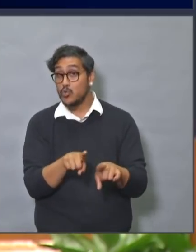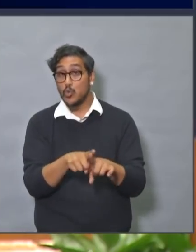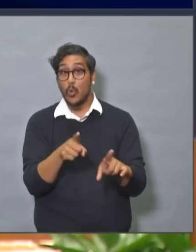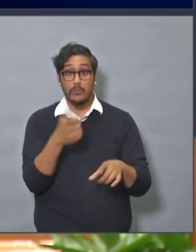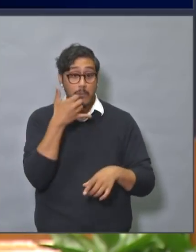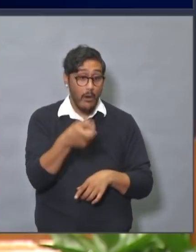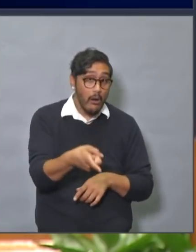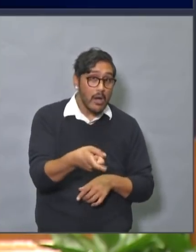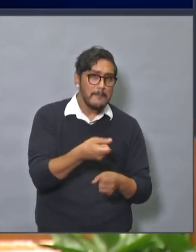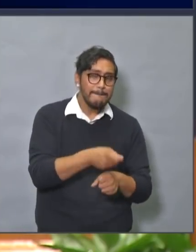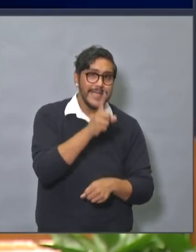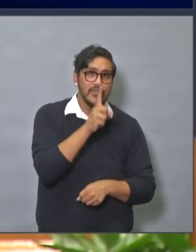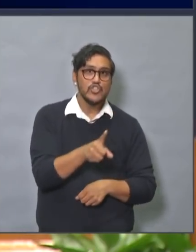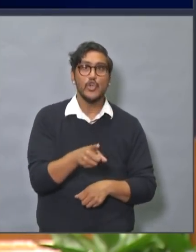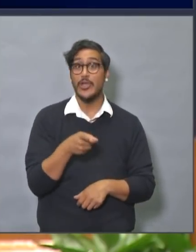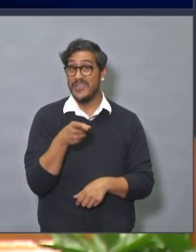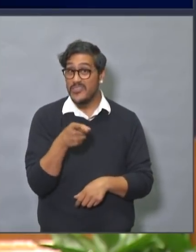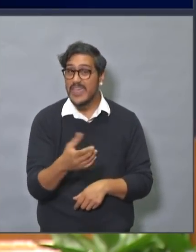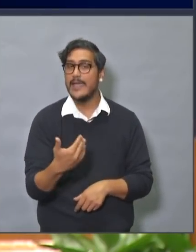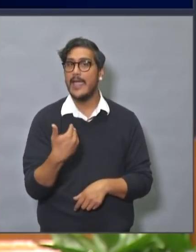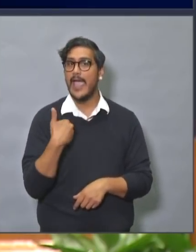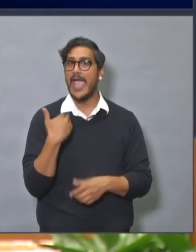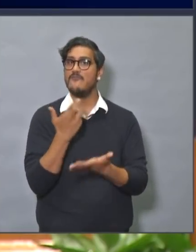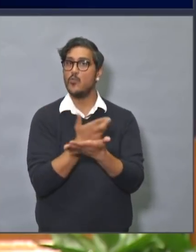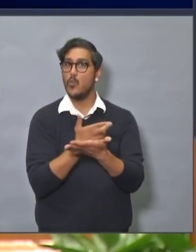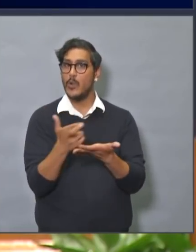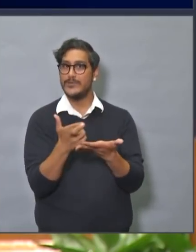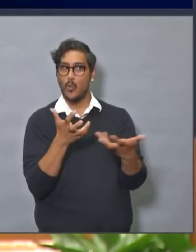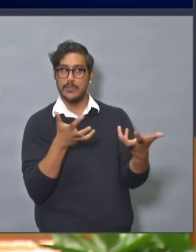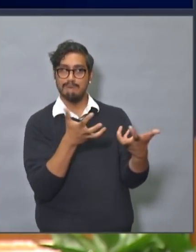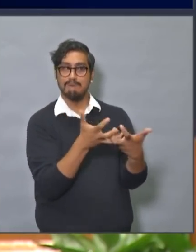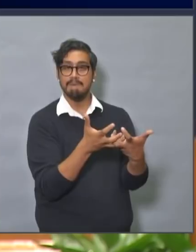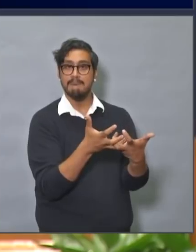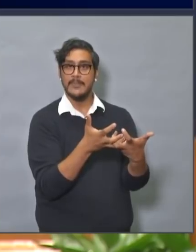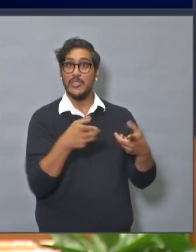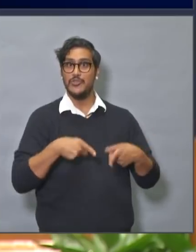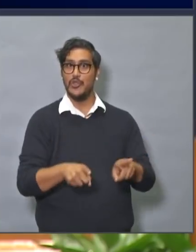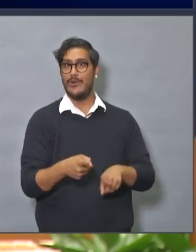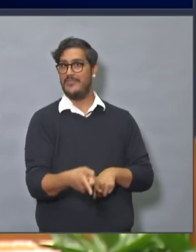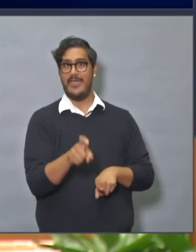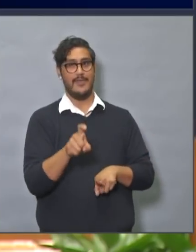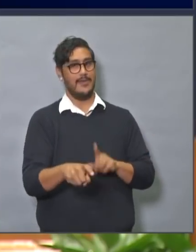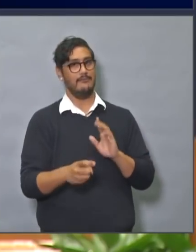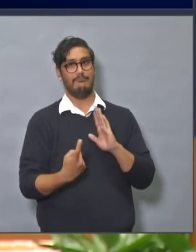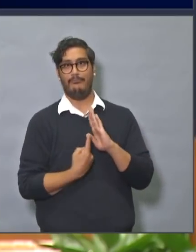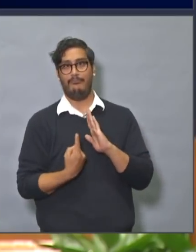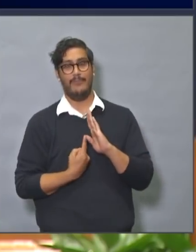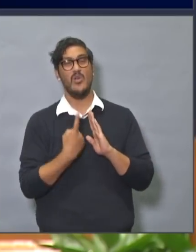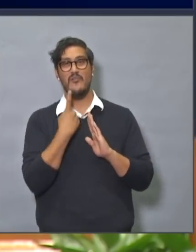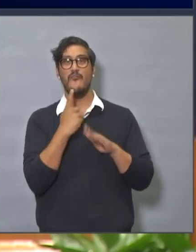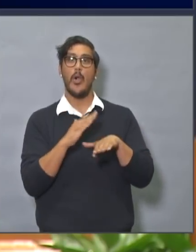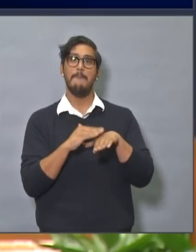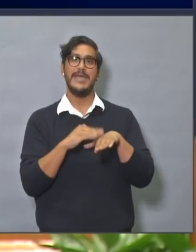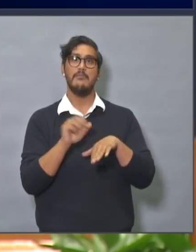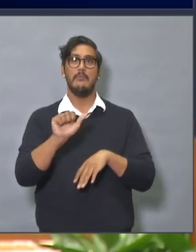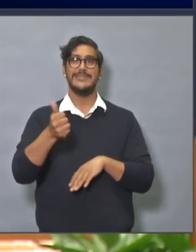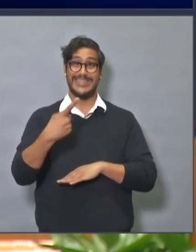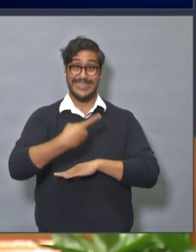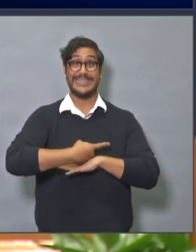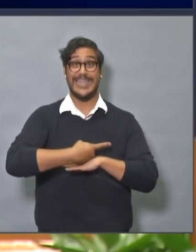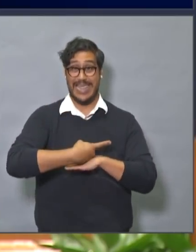esté conectada a recursos de apoyo mientras se aíslan de todos los demás por un mínimo de 10